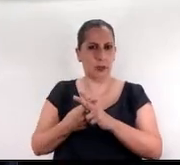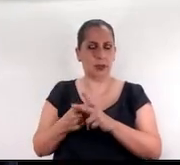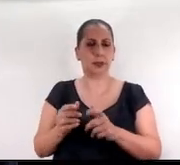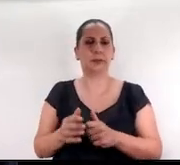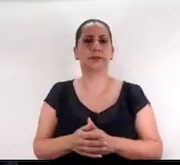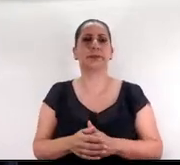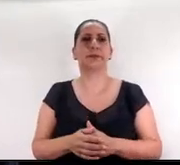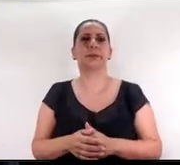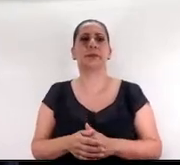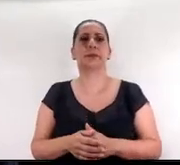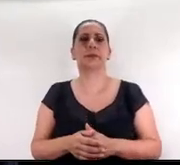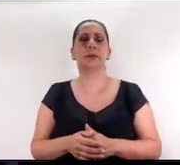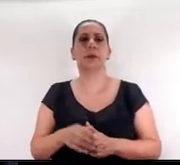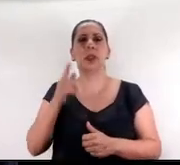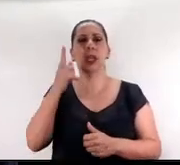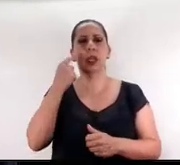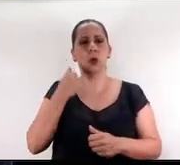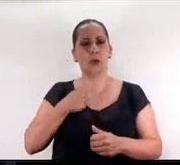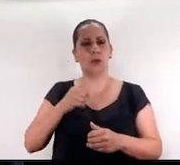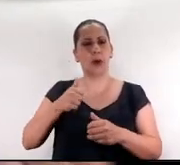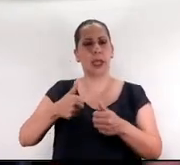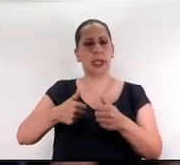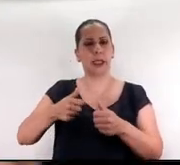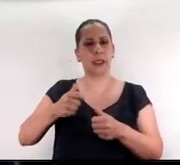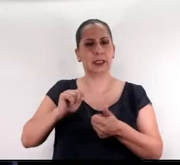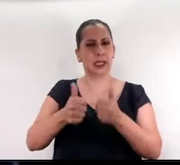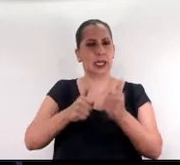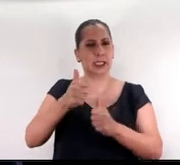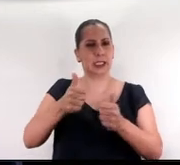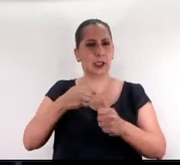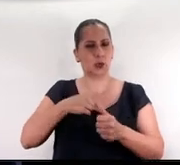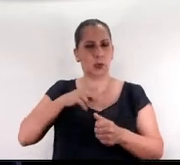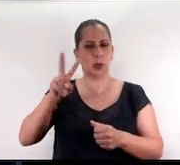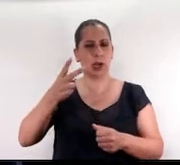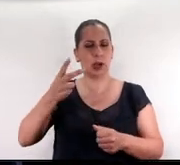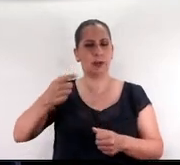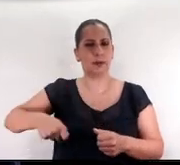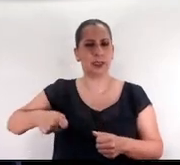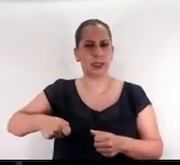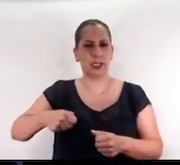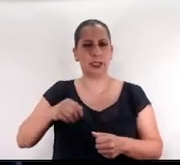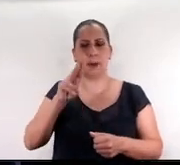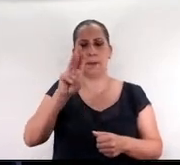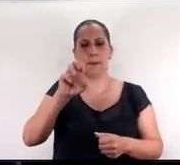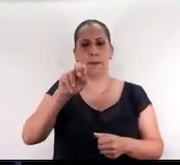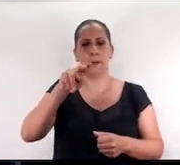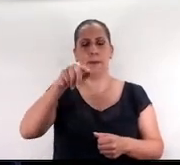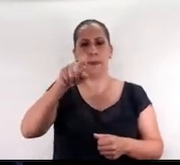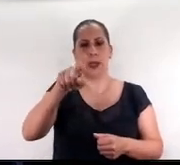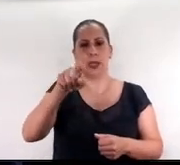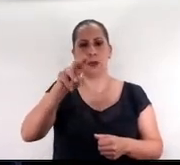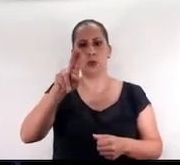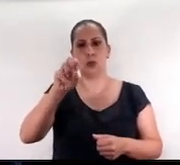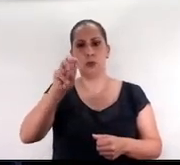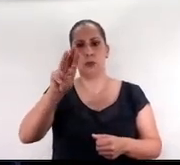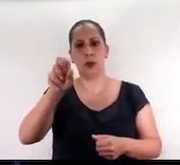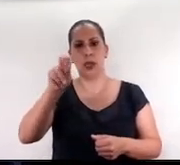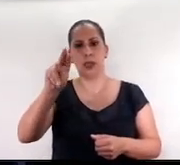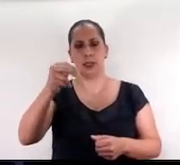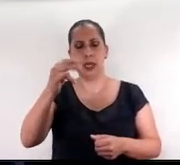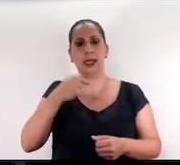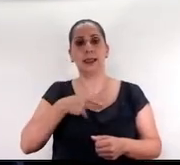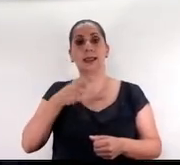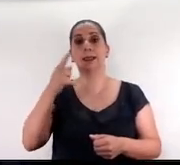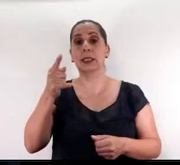candidato conmigo a la vicepresidencia en la última campaña, don Max Umaña, el ingeniero, él tenía una comisión de